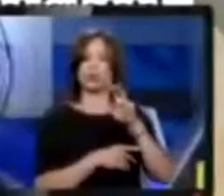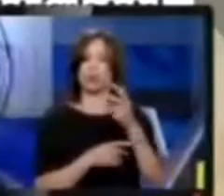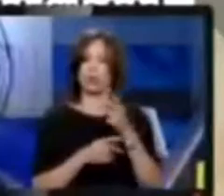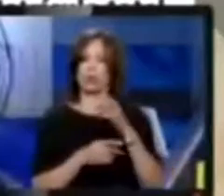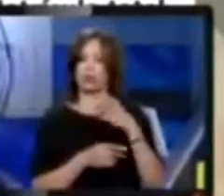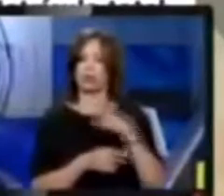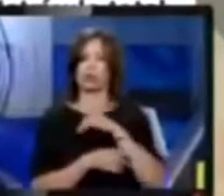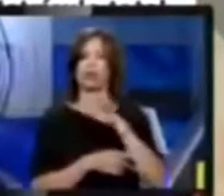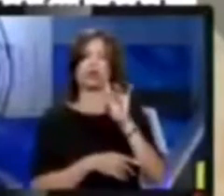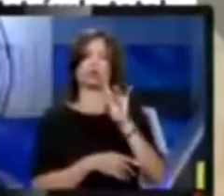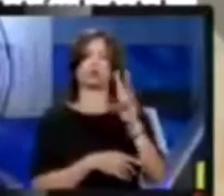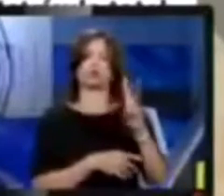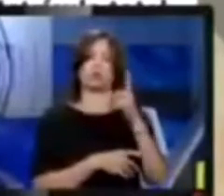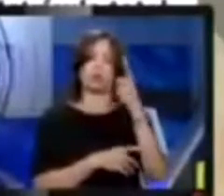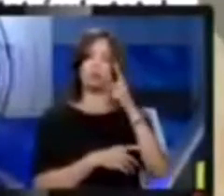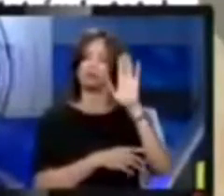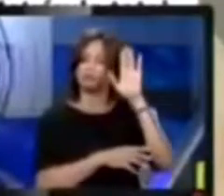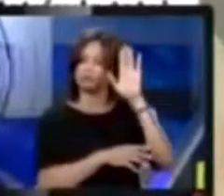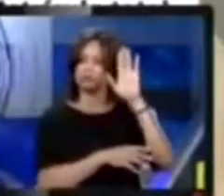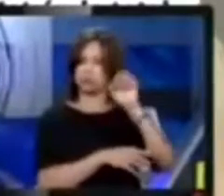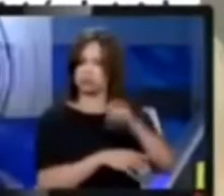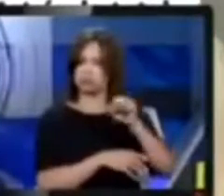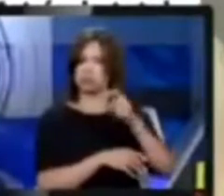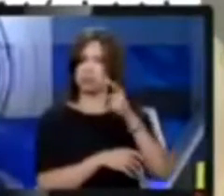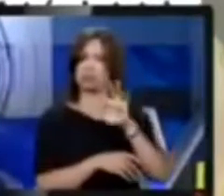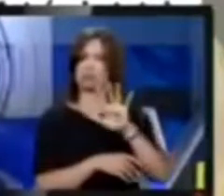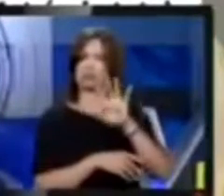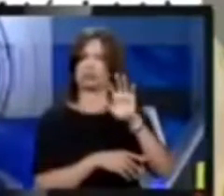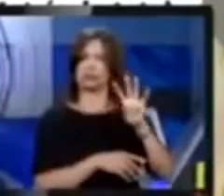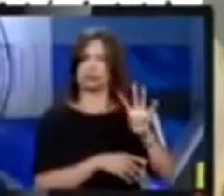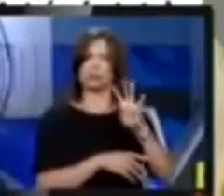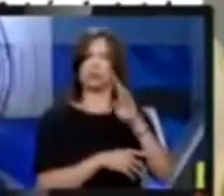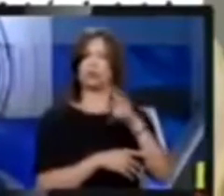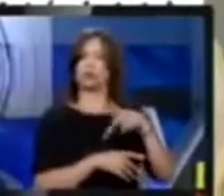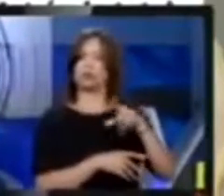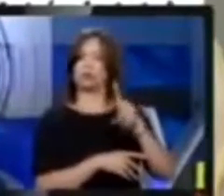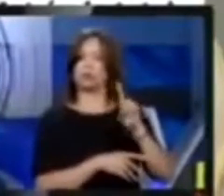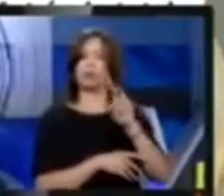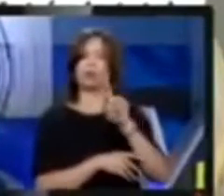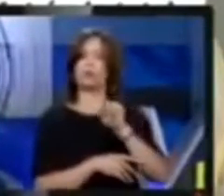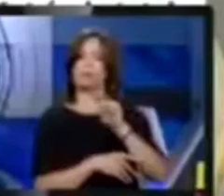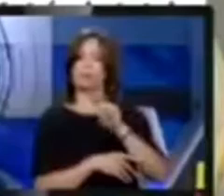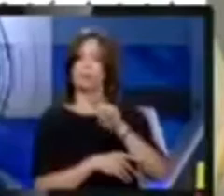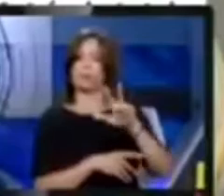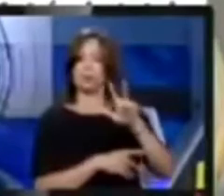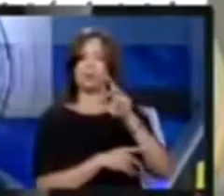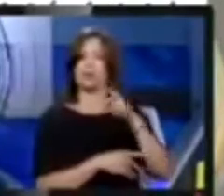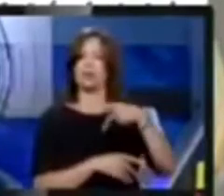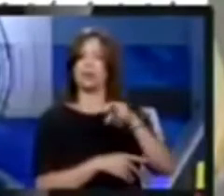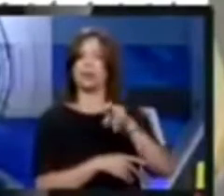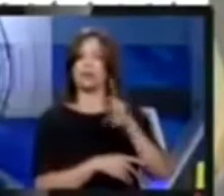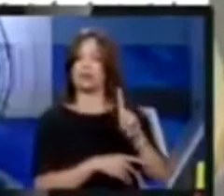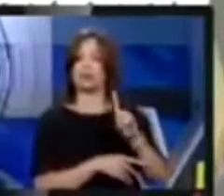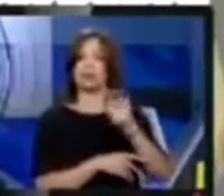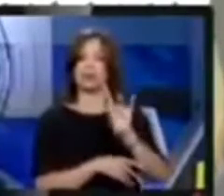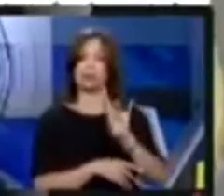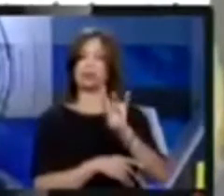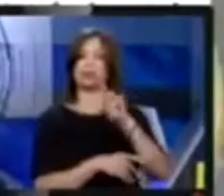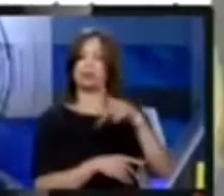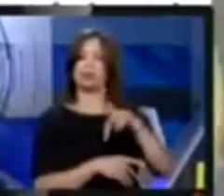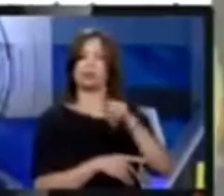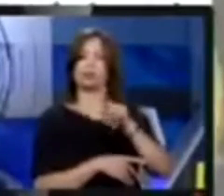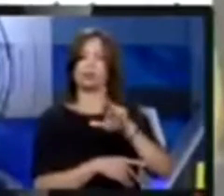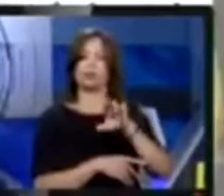vemos, 86 dieron el sí. De ellos, 54 del PLD, 23 del PRD, 8